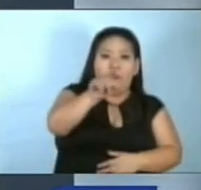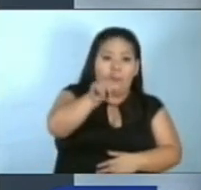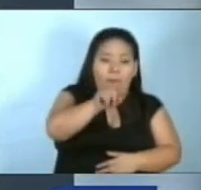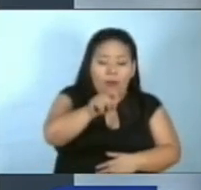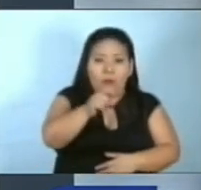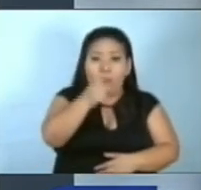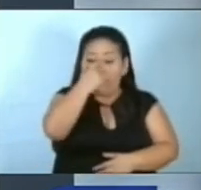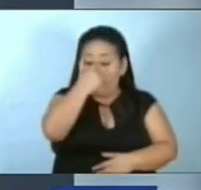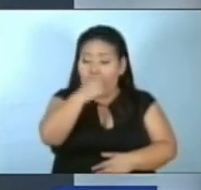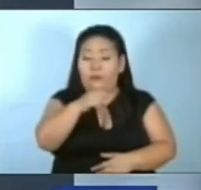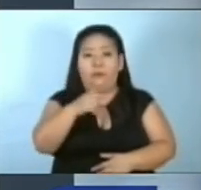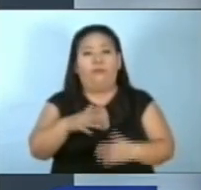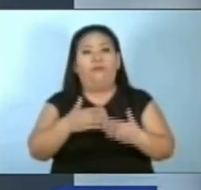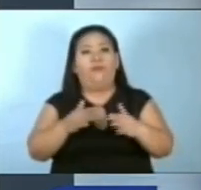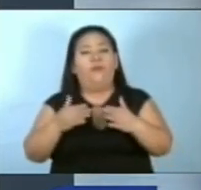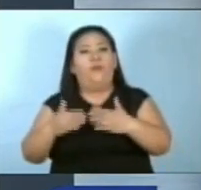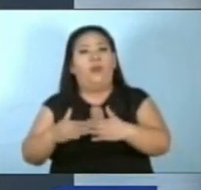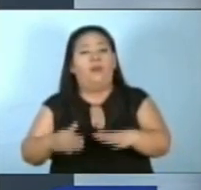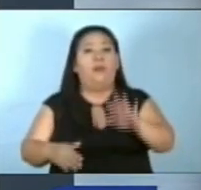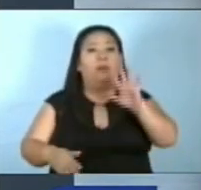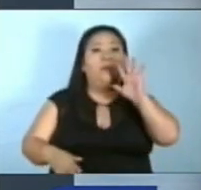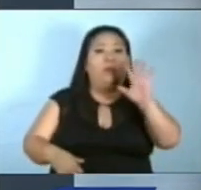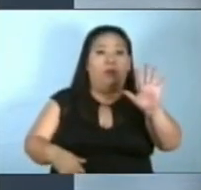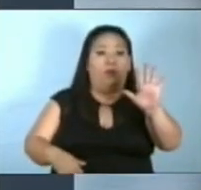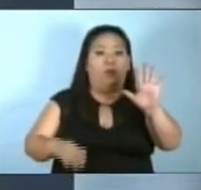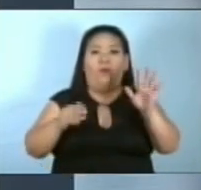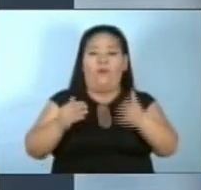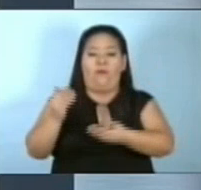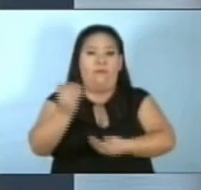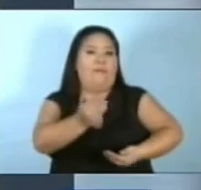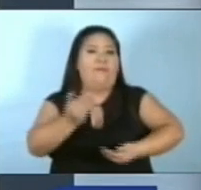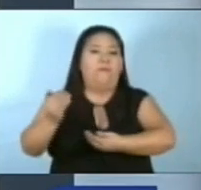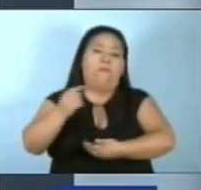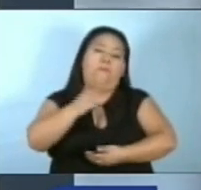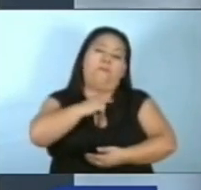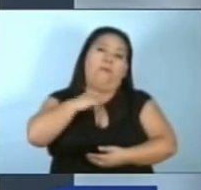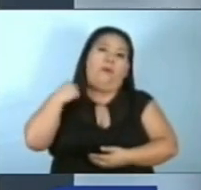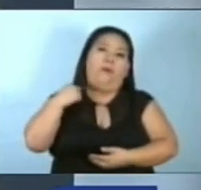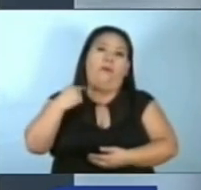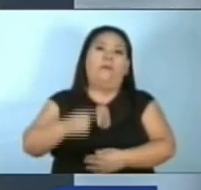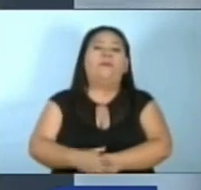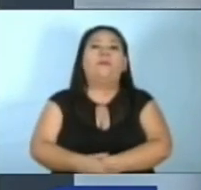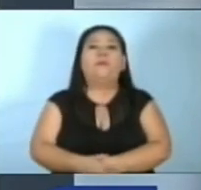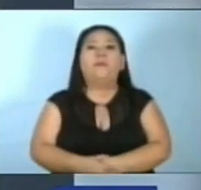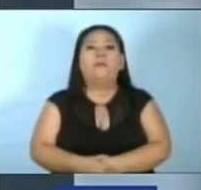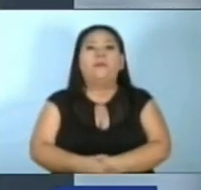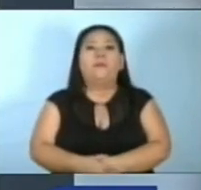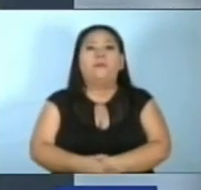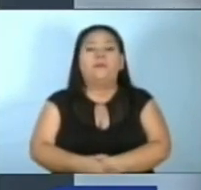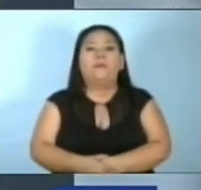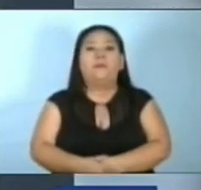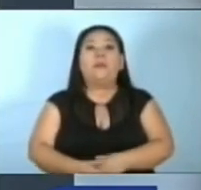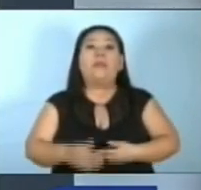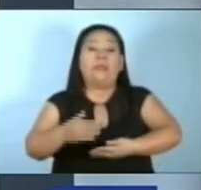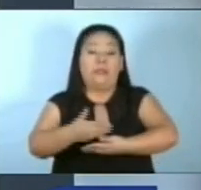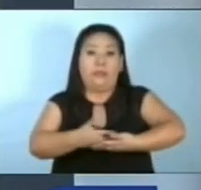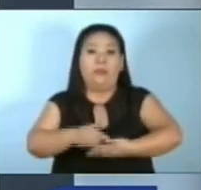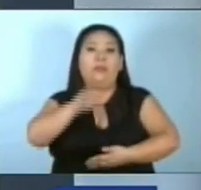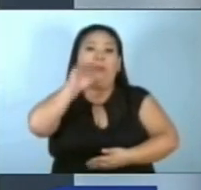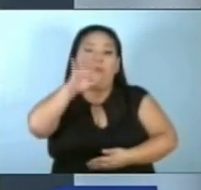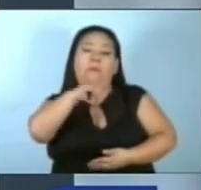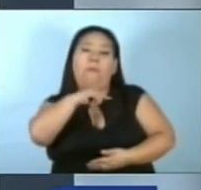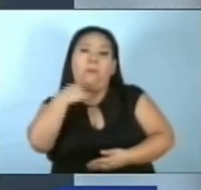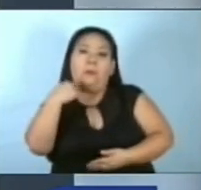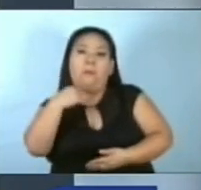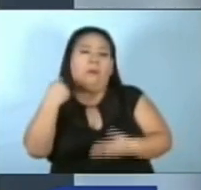Después se volvería un despotismo, pues. Y la policía reportó el homicidio de un recién nacido en Soyapango. Fue encontrado